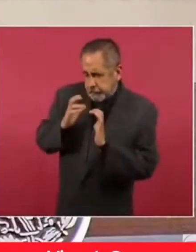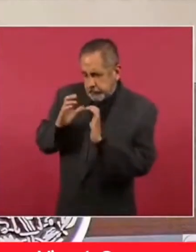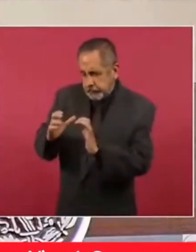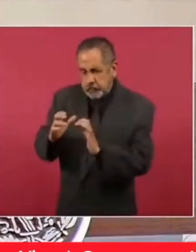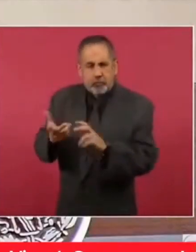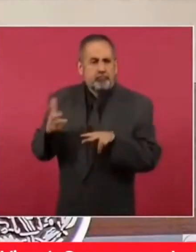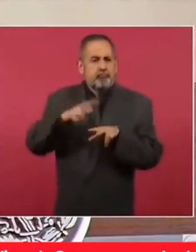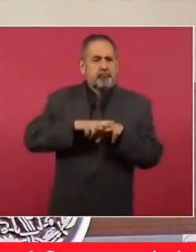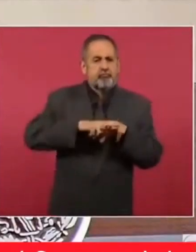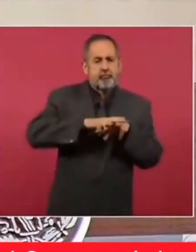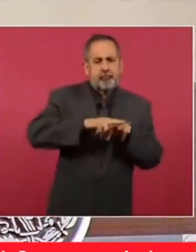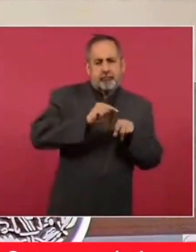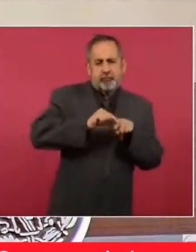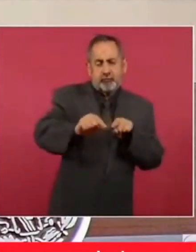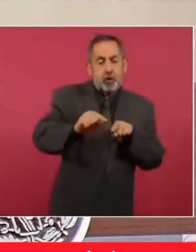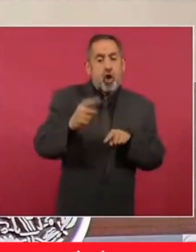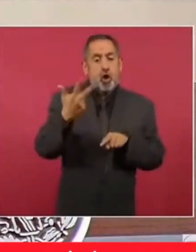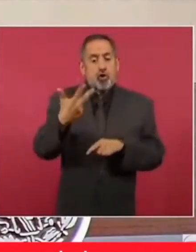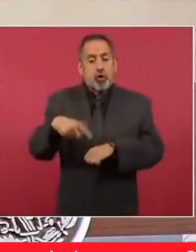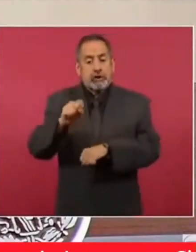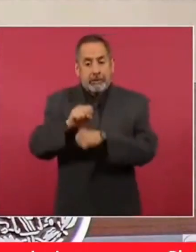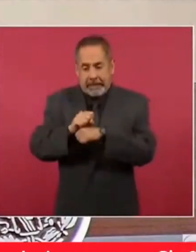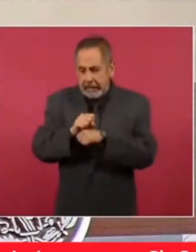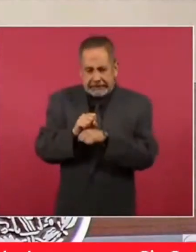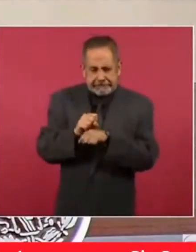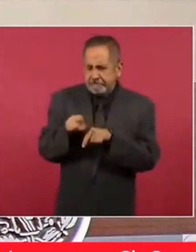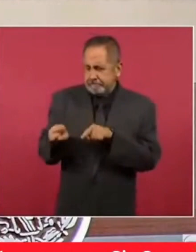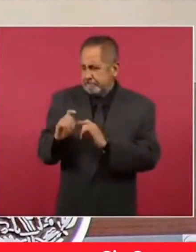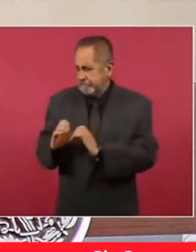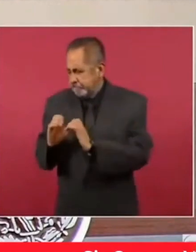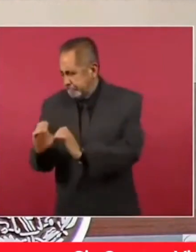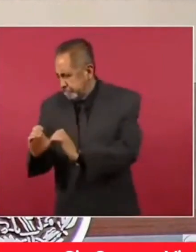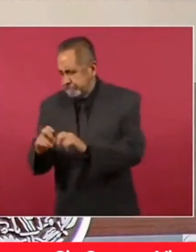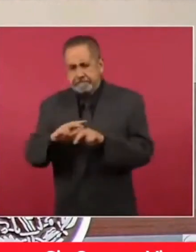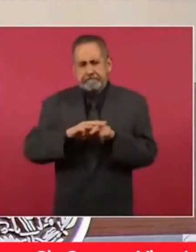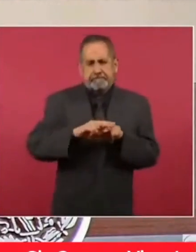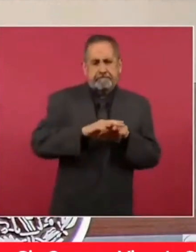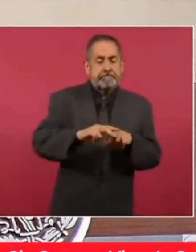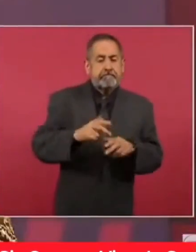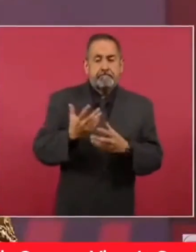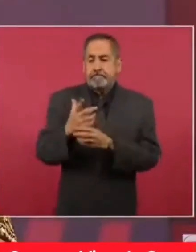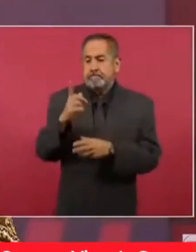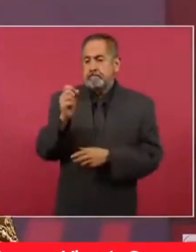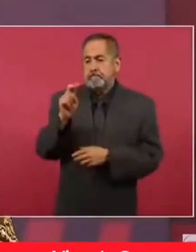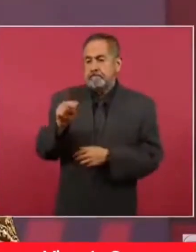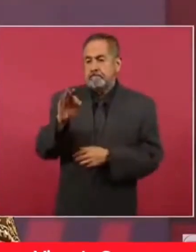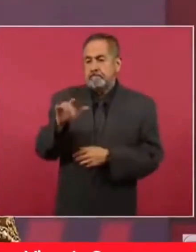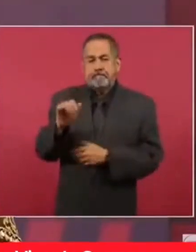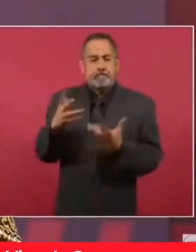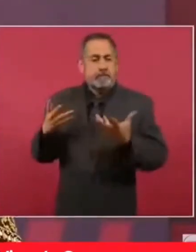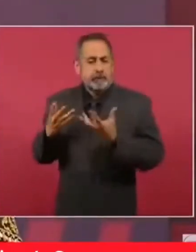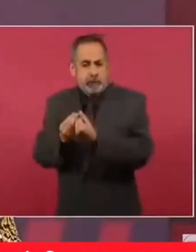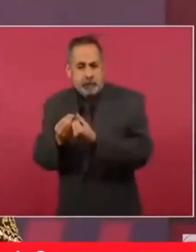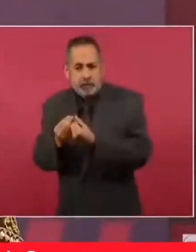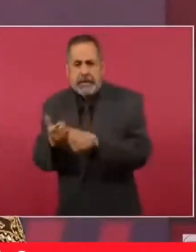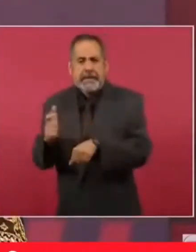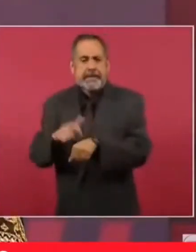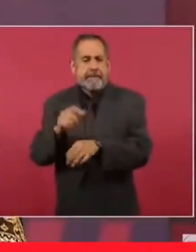hazaña. 8 semanas intensas y se lograron los 2 objetivos. Diría León Felipe, llegamos todos juntos y a